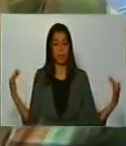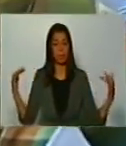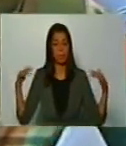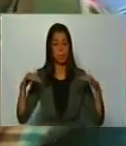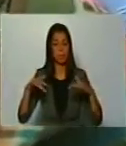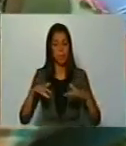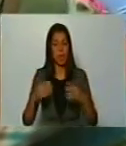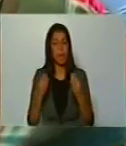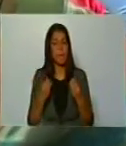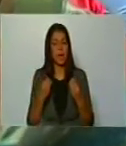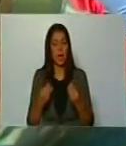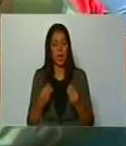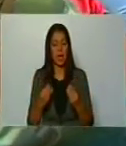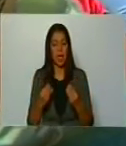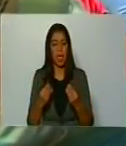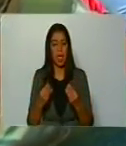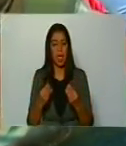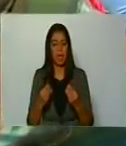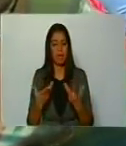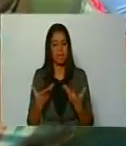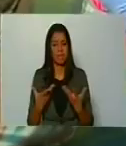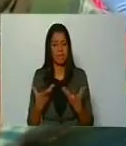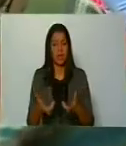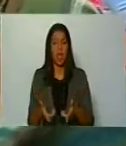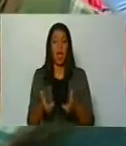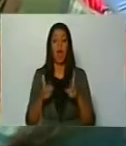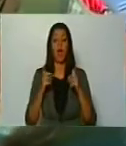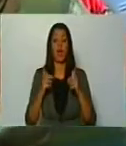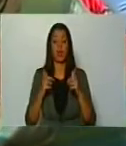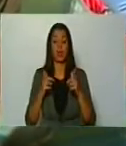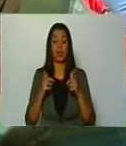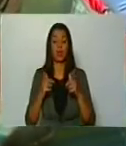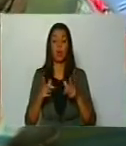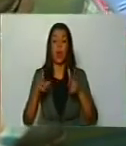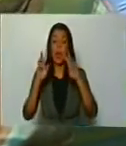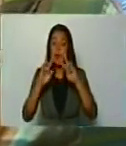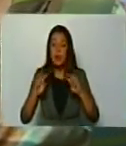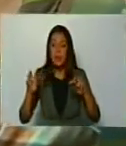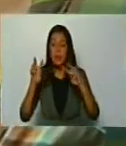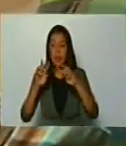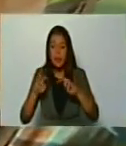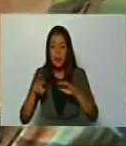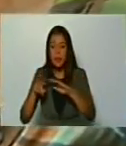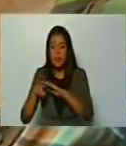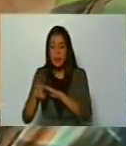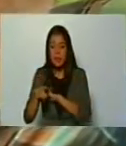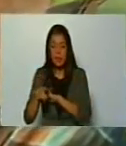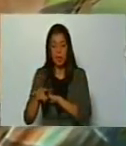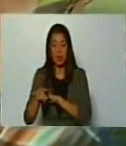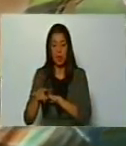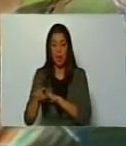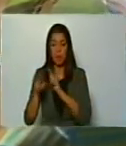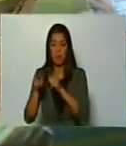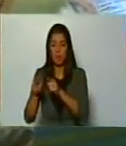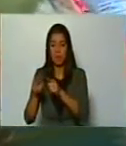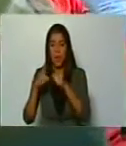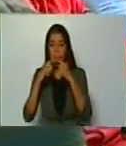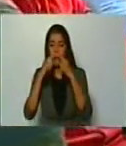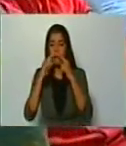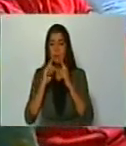para autorizar que se continúe la investigación contra un